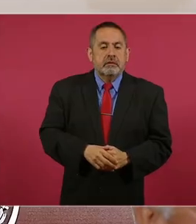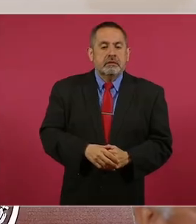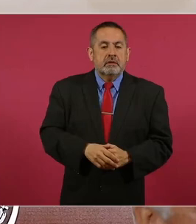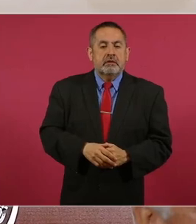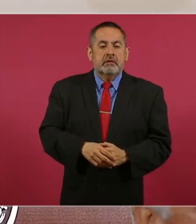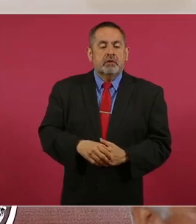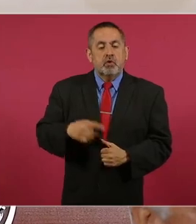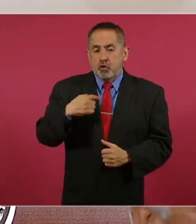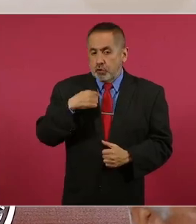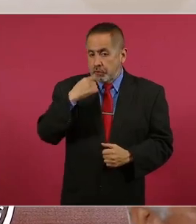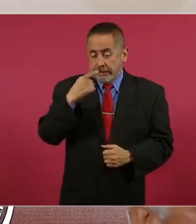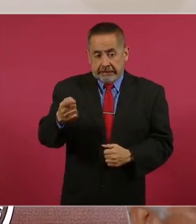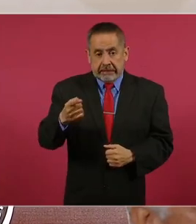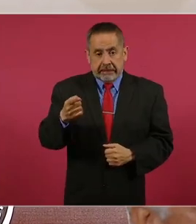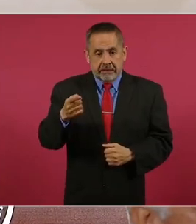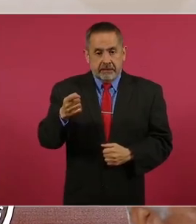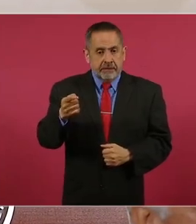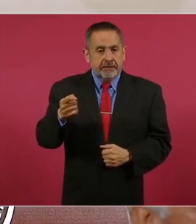se había